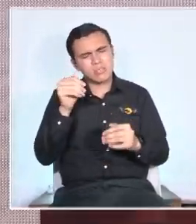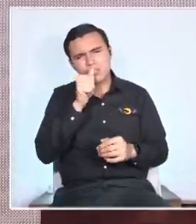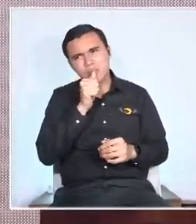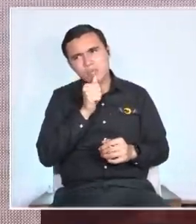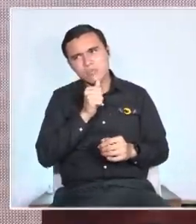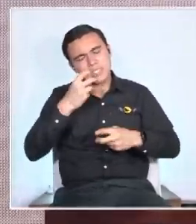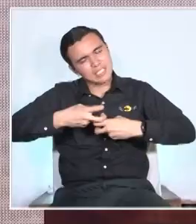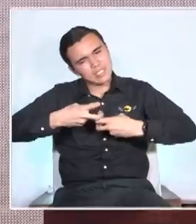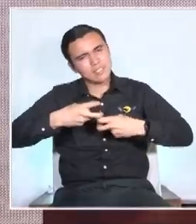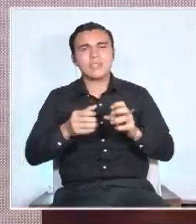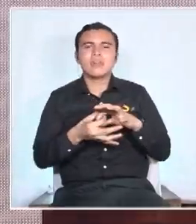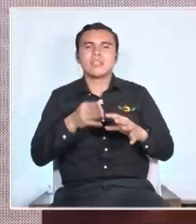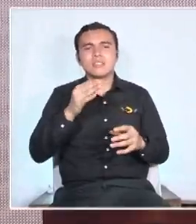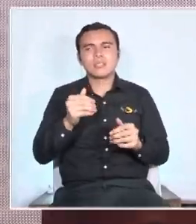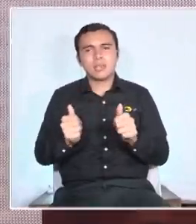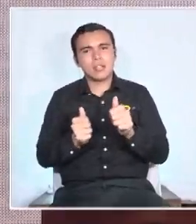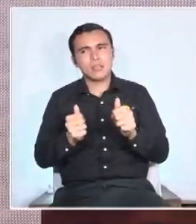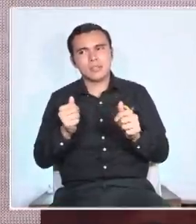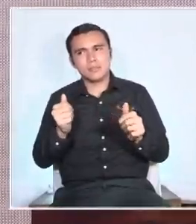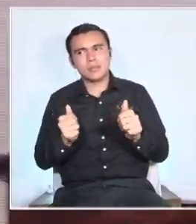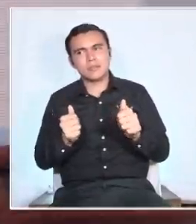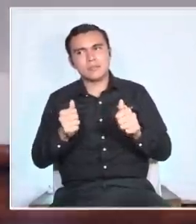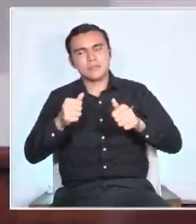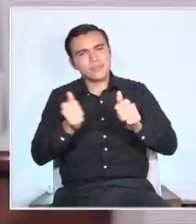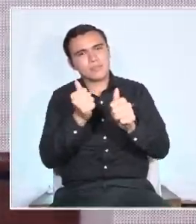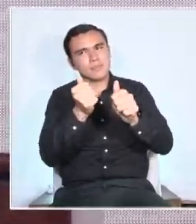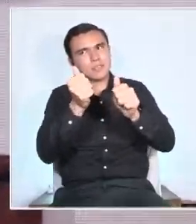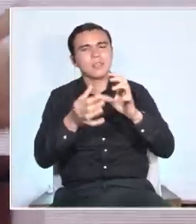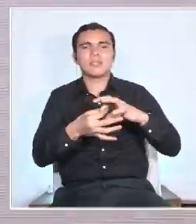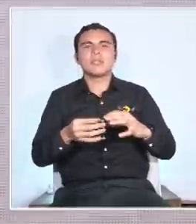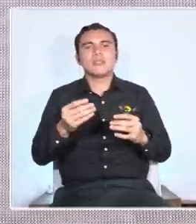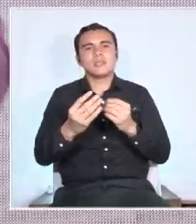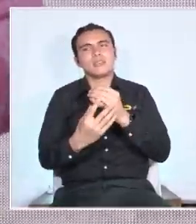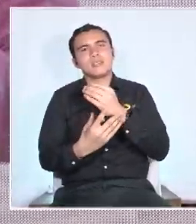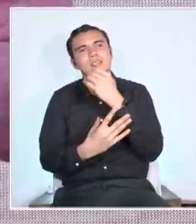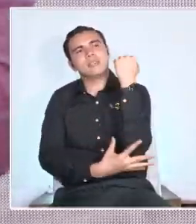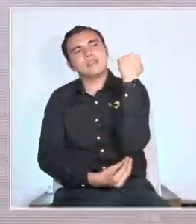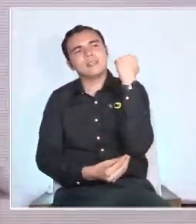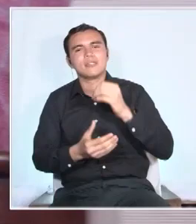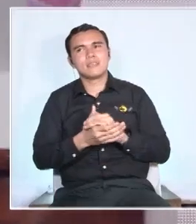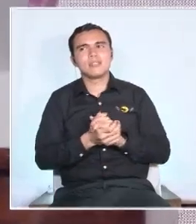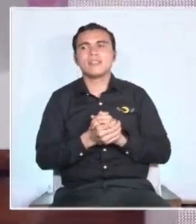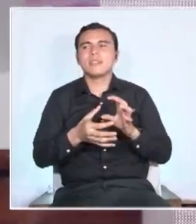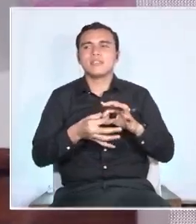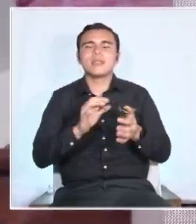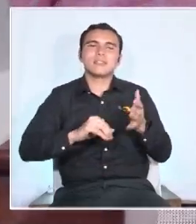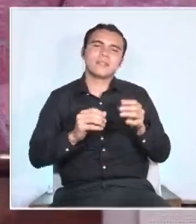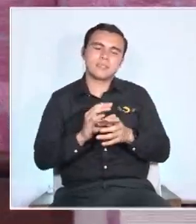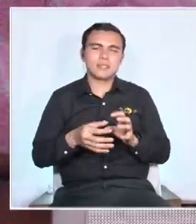difíciles, por momentos de persecución, por momentos de escasez, por momentos de